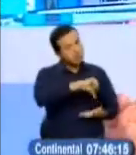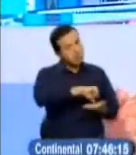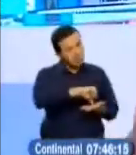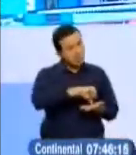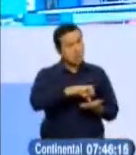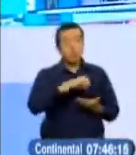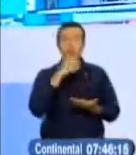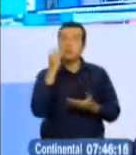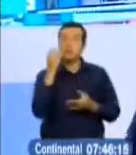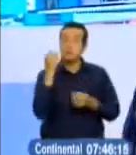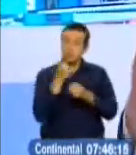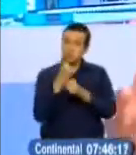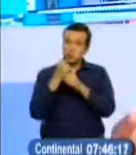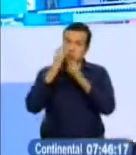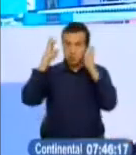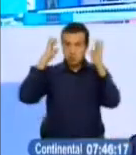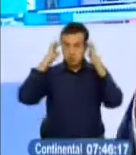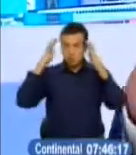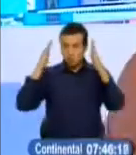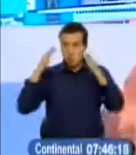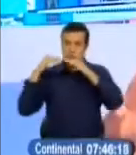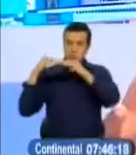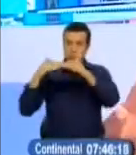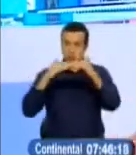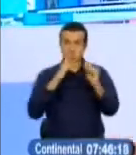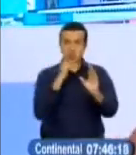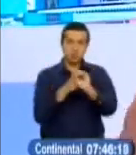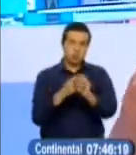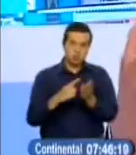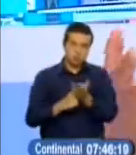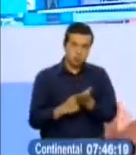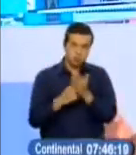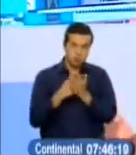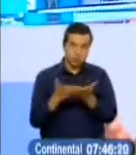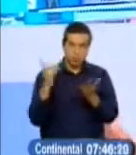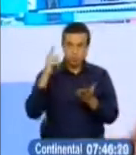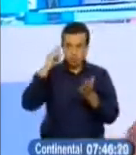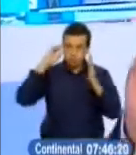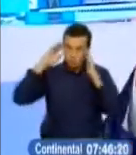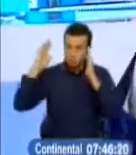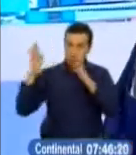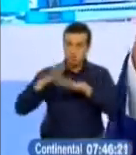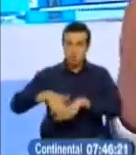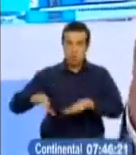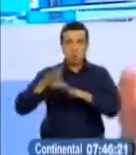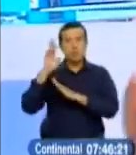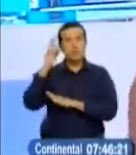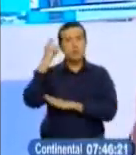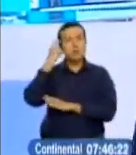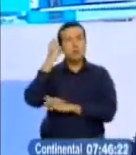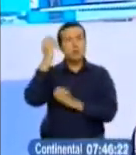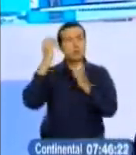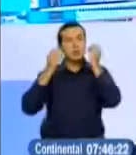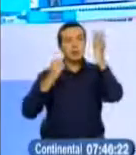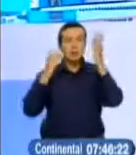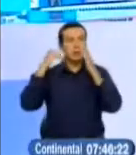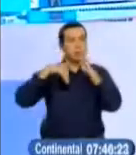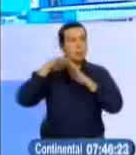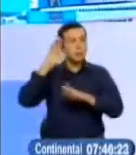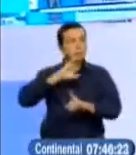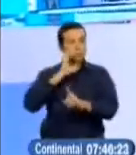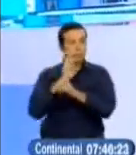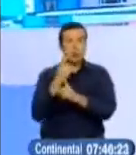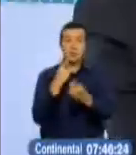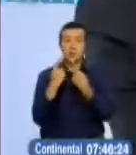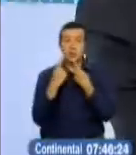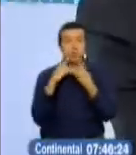elaborar esa política hablar democráticamente participativamente esa política de estado para el agro pero con sentido creativo y más crítico no